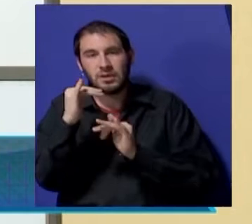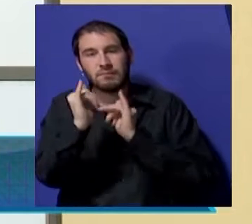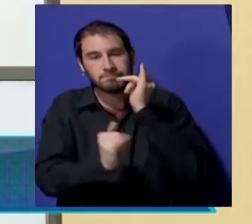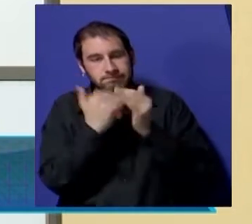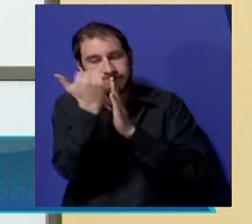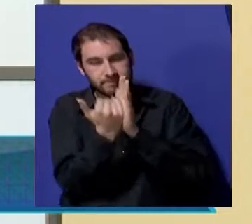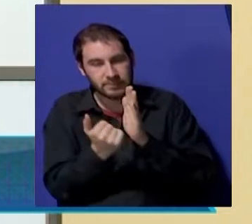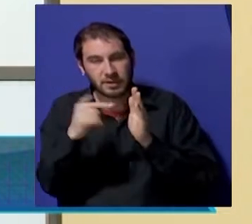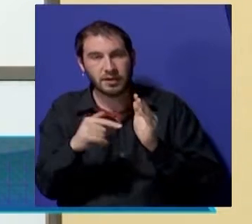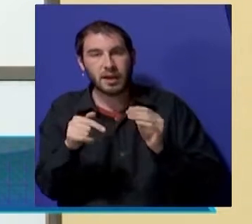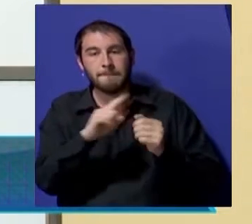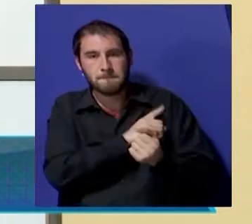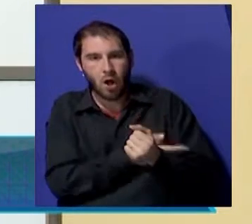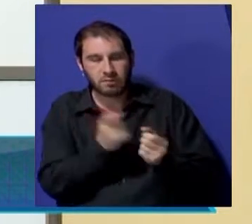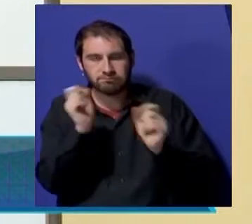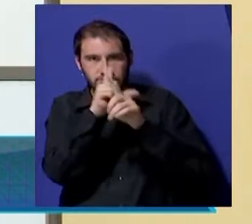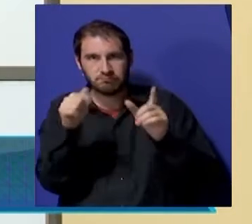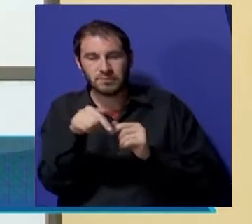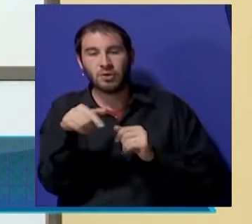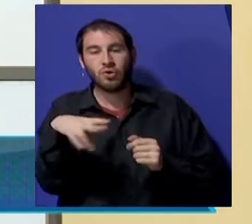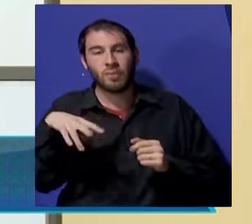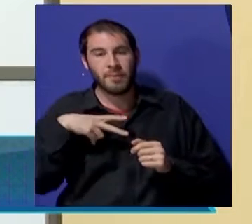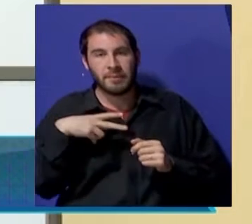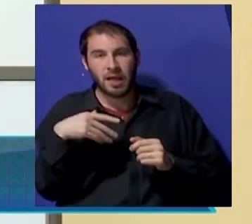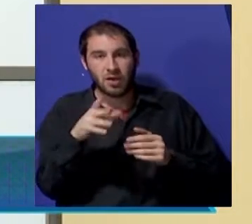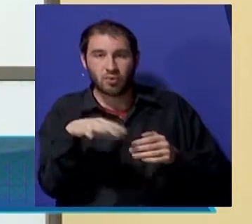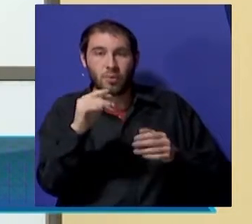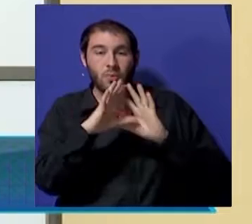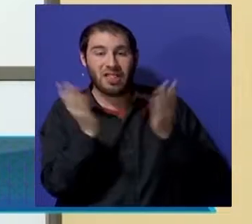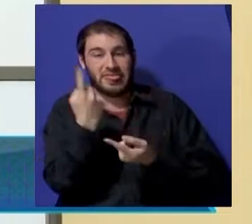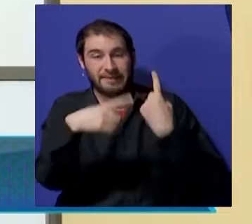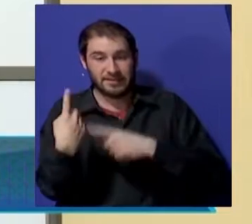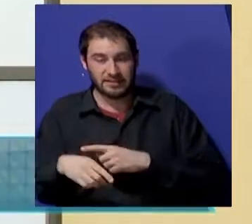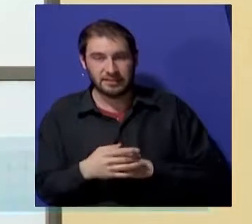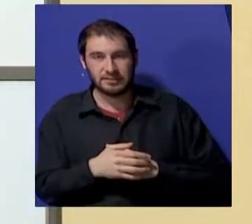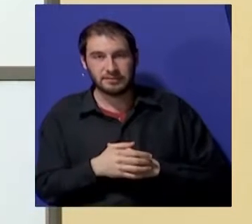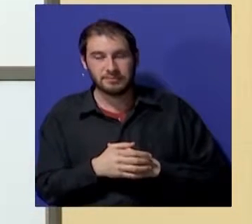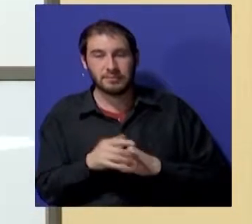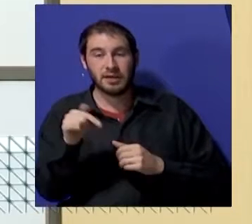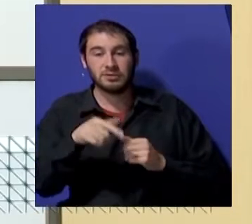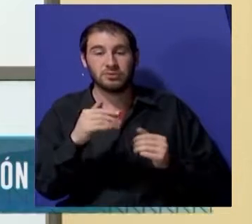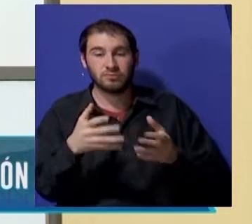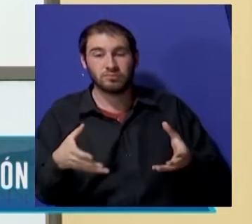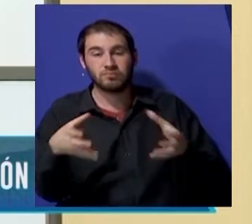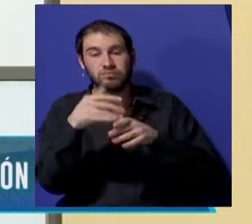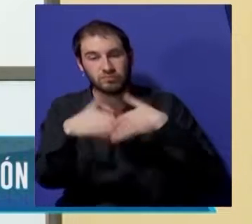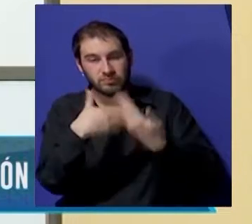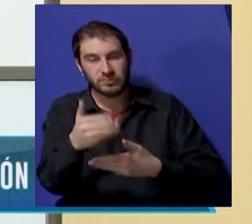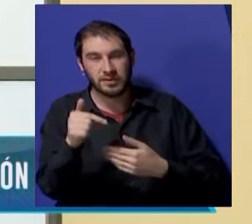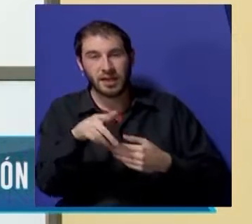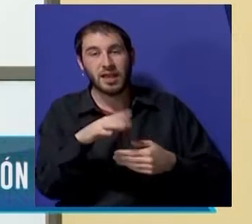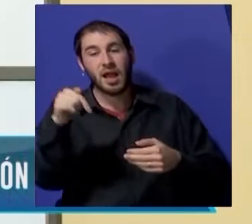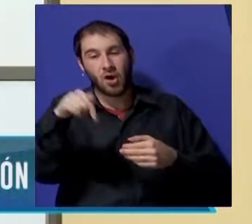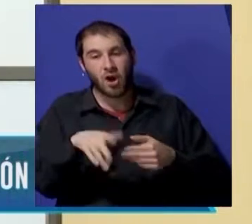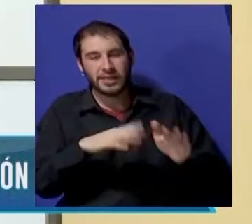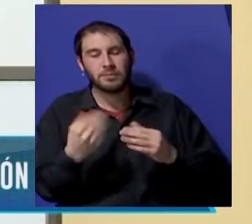que sacudieron el poder, sacudieron el sector privado en distintas latitudes del mundo. Y eso es una construcción que se puede hacer hoy